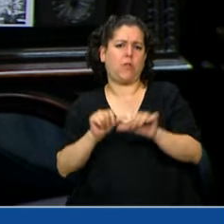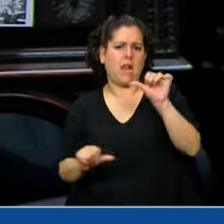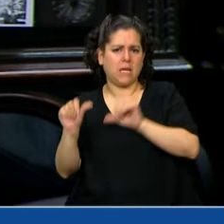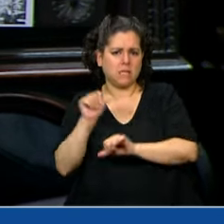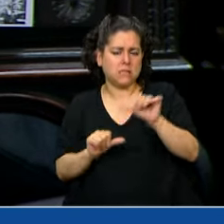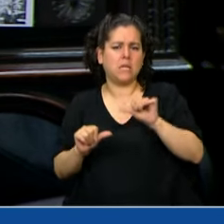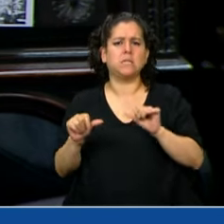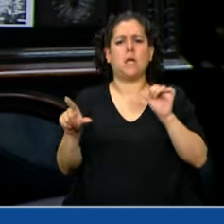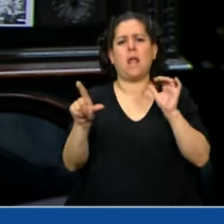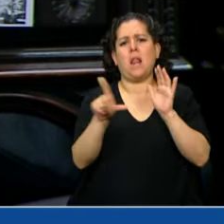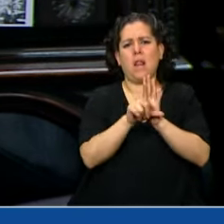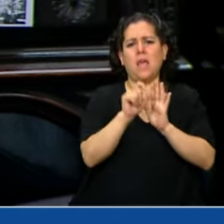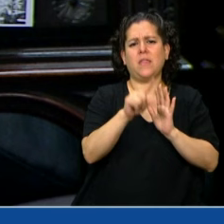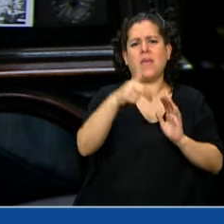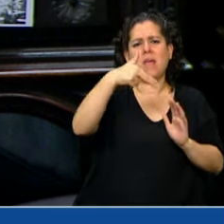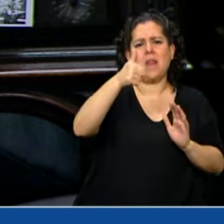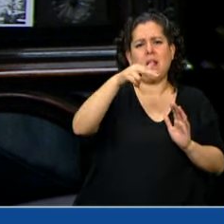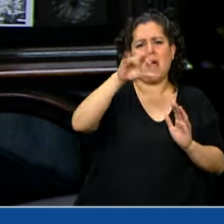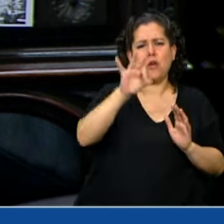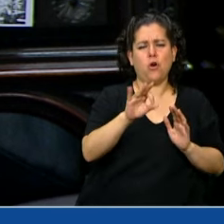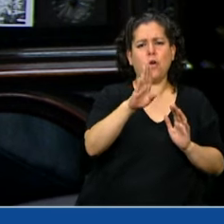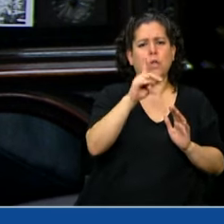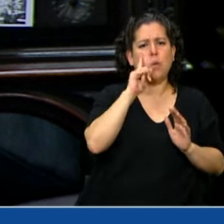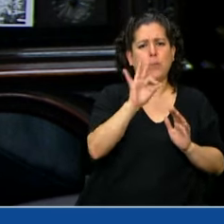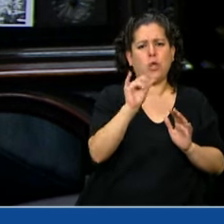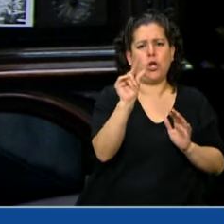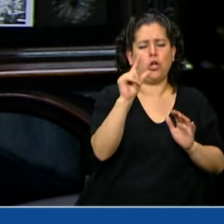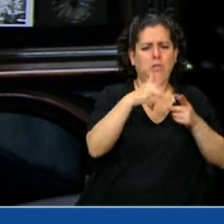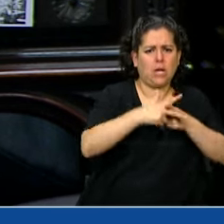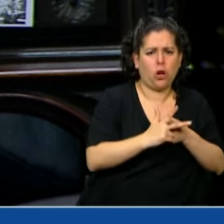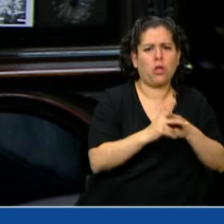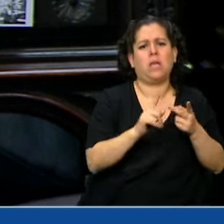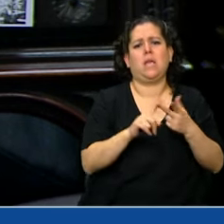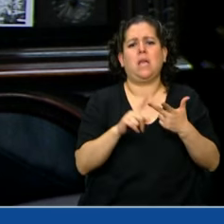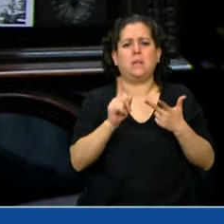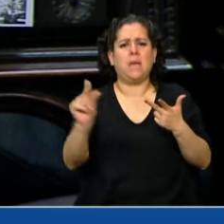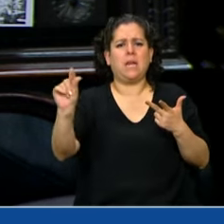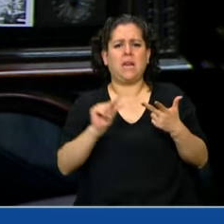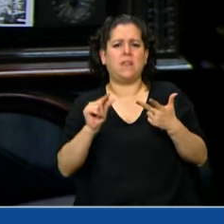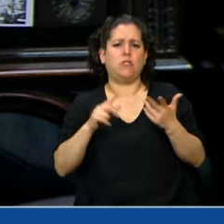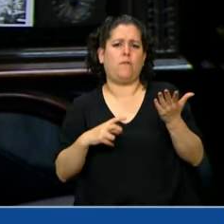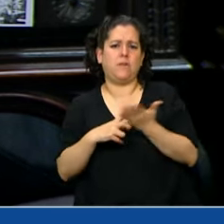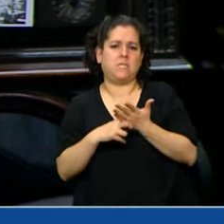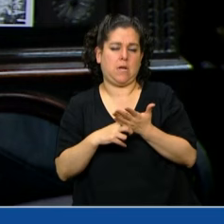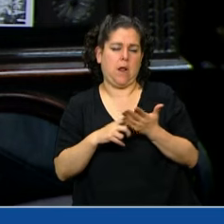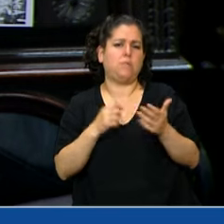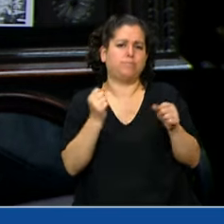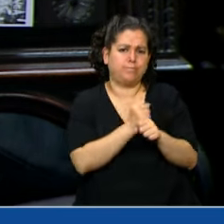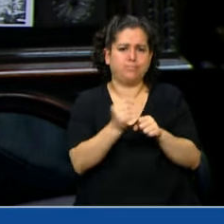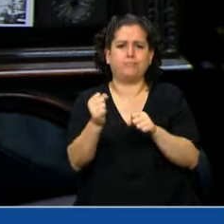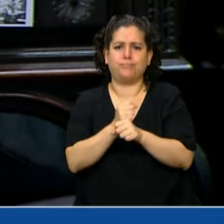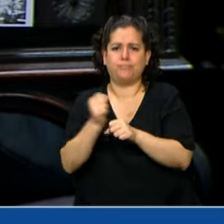votamos la ley de Bio y nanotecnología votamos la ley de crédito fiscal Y a partir de